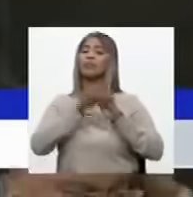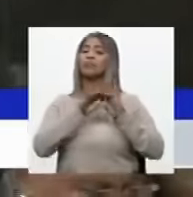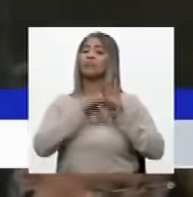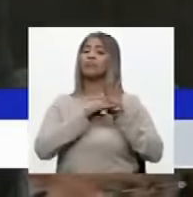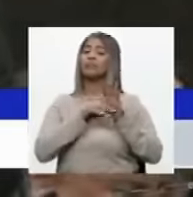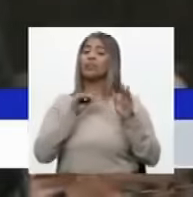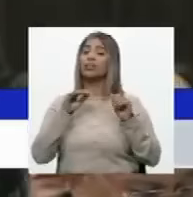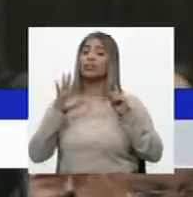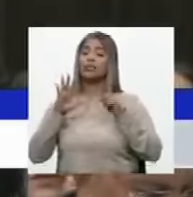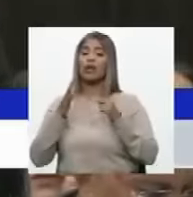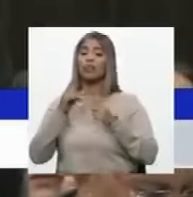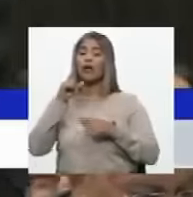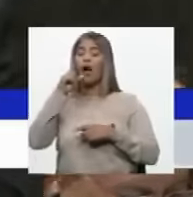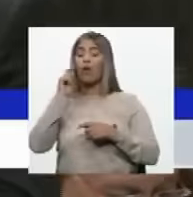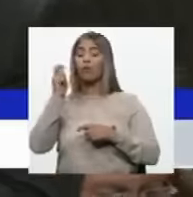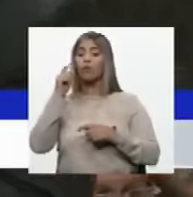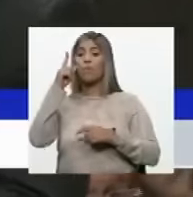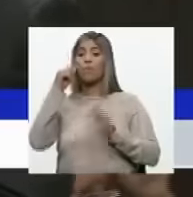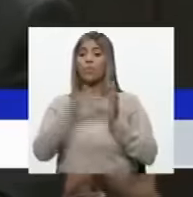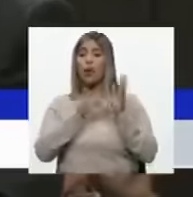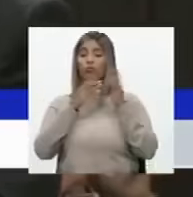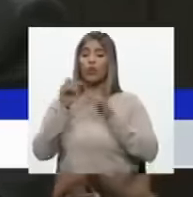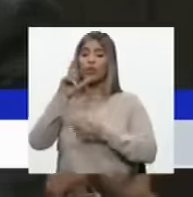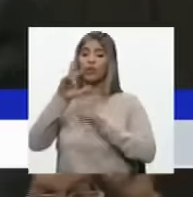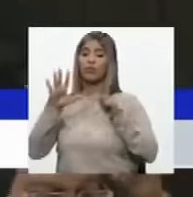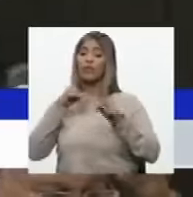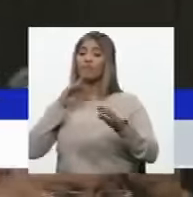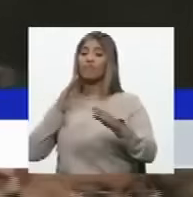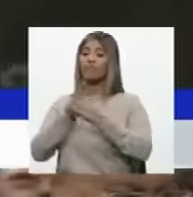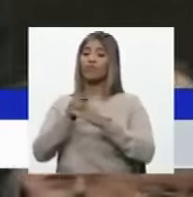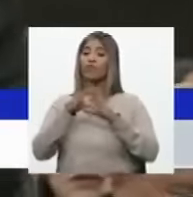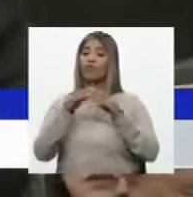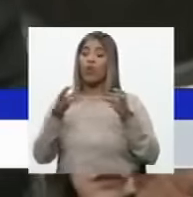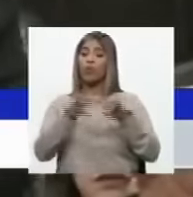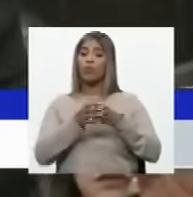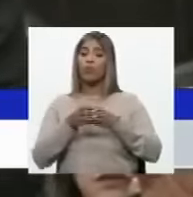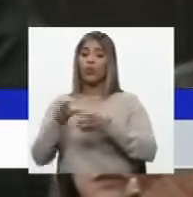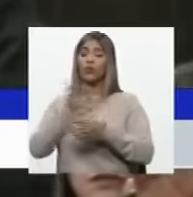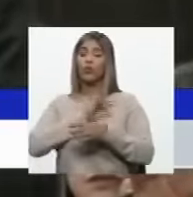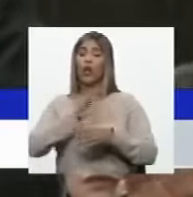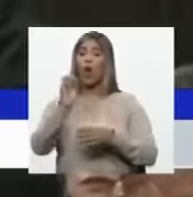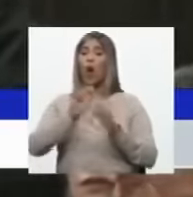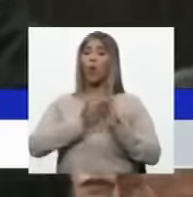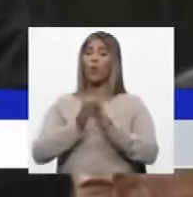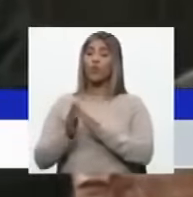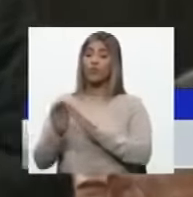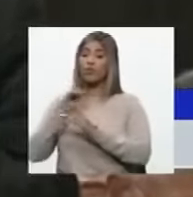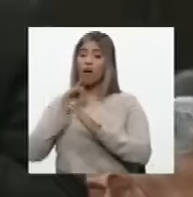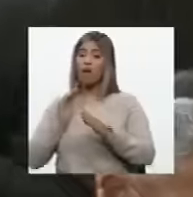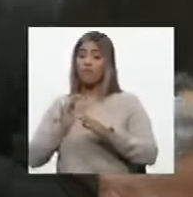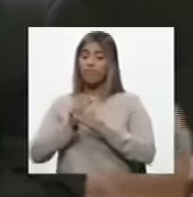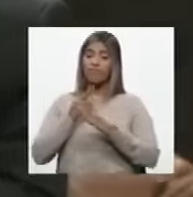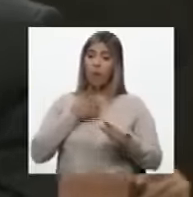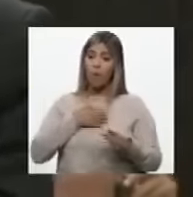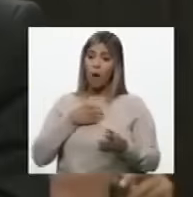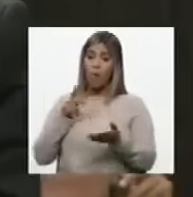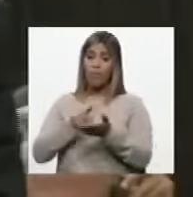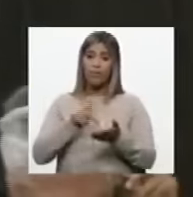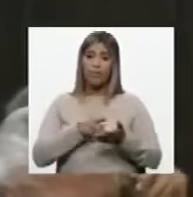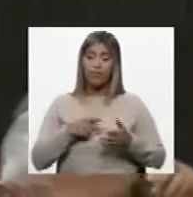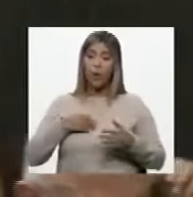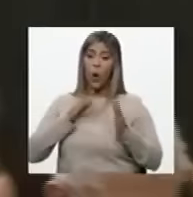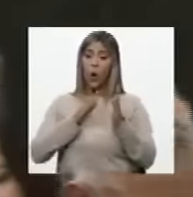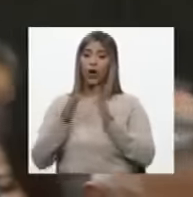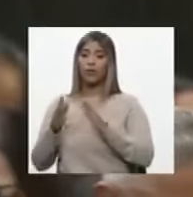de 1936, que impedía a toda organización que se declarara como socialista o comunista su impedimento activo y su